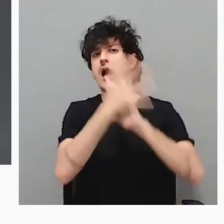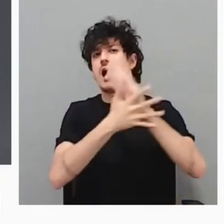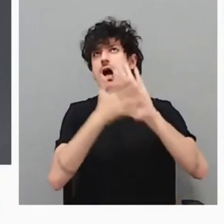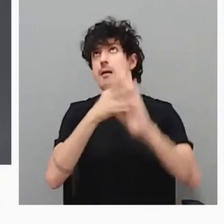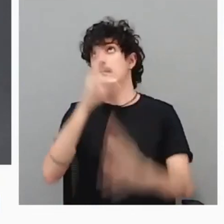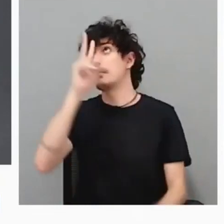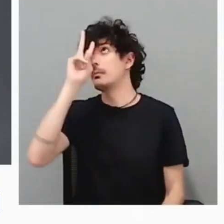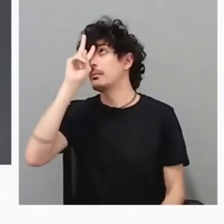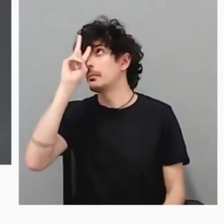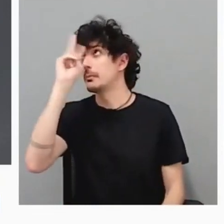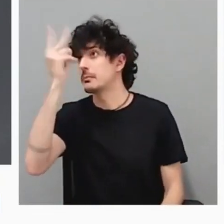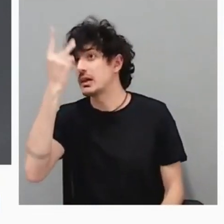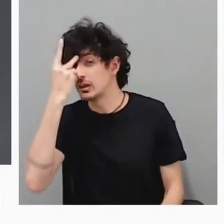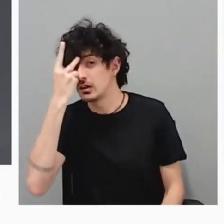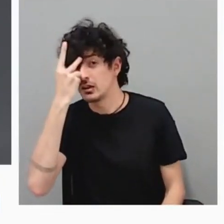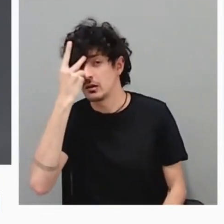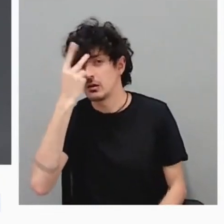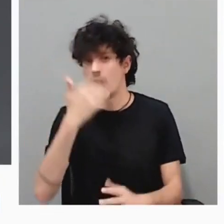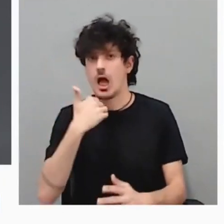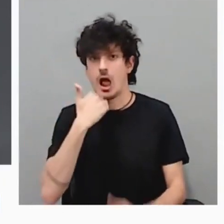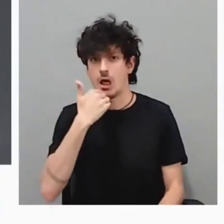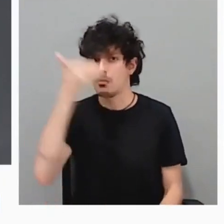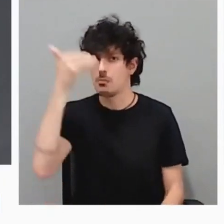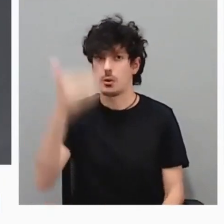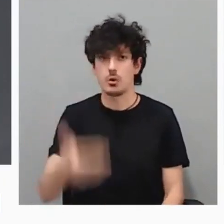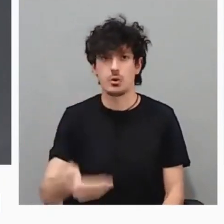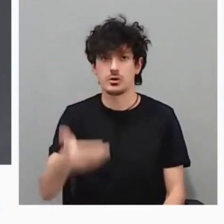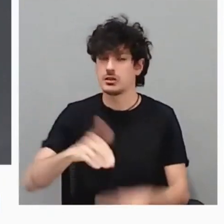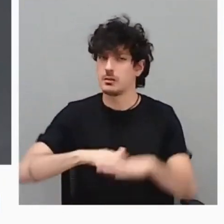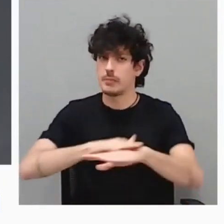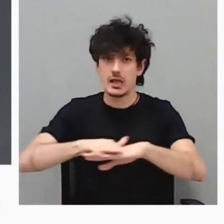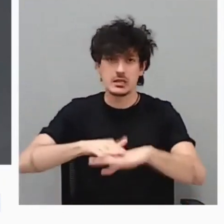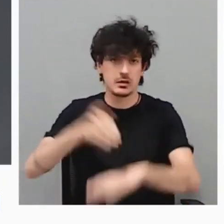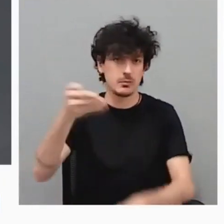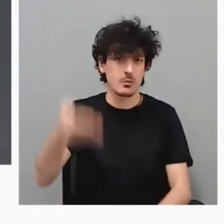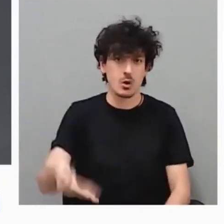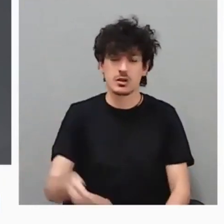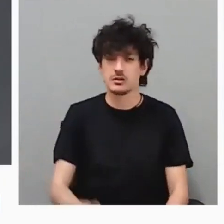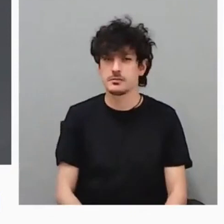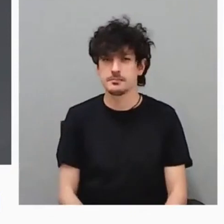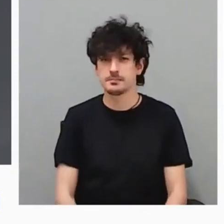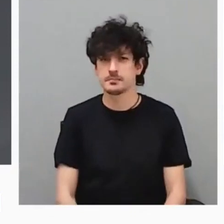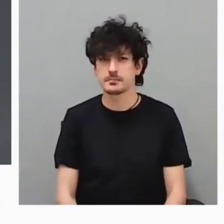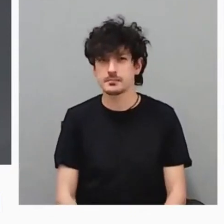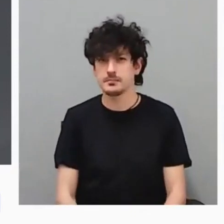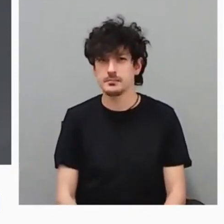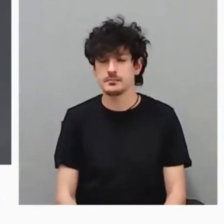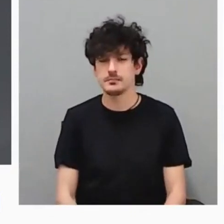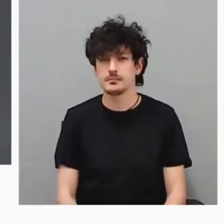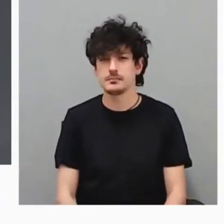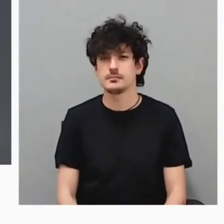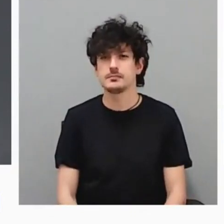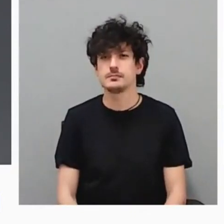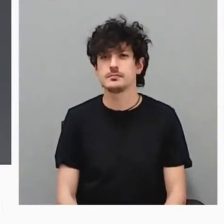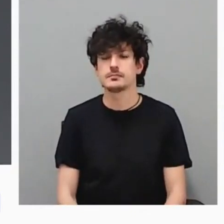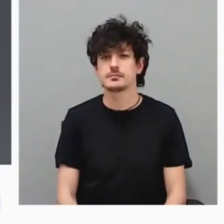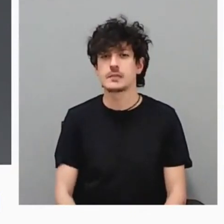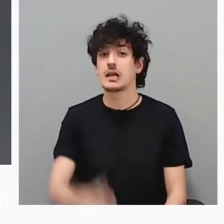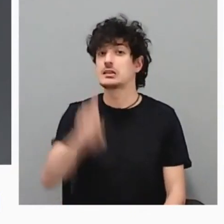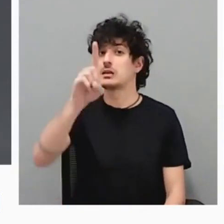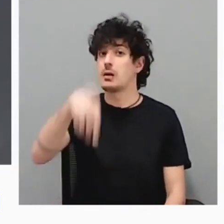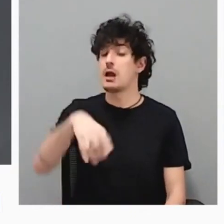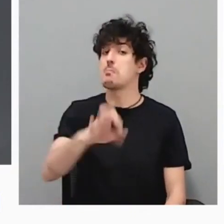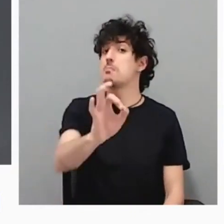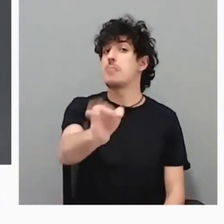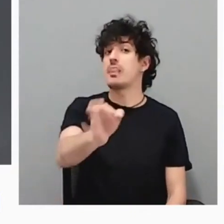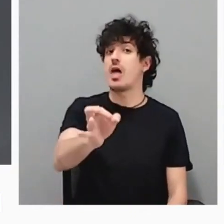mentalidad. Es algo fundamental de inicio. Luego, sí, está bien la